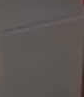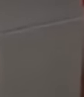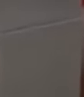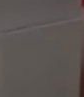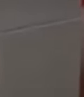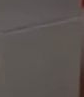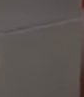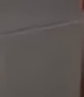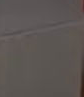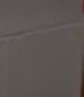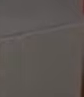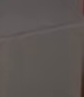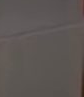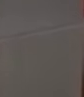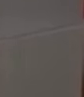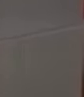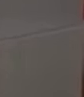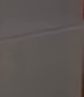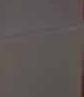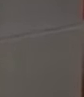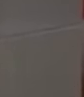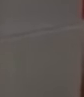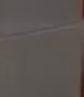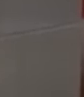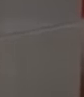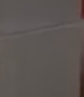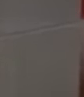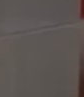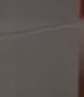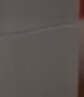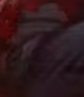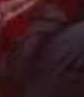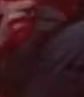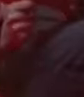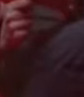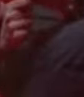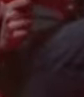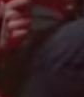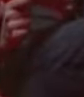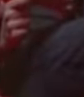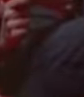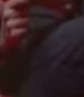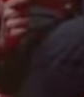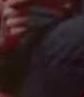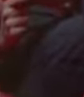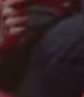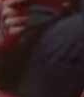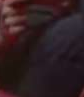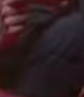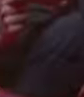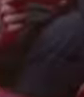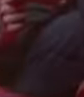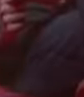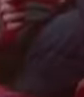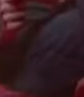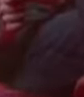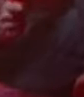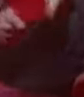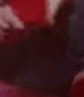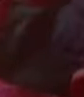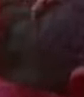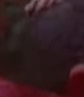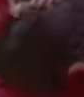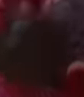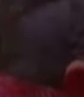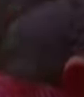Homófobo racista, gordófobo y clasista, con muy poquitos conciertos y mucha revista. Mucho YouTube subiendo nudes, fotos en